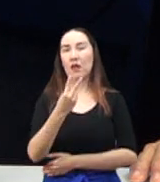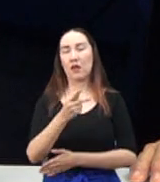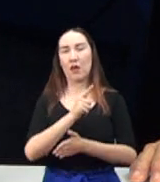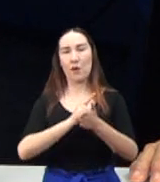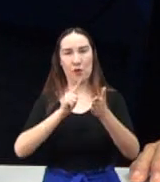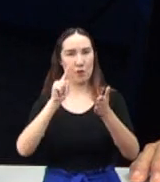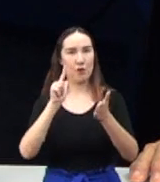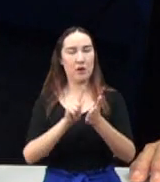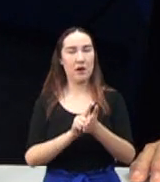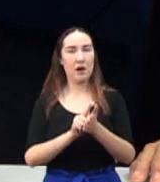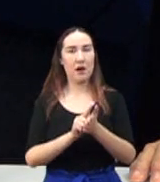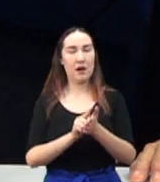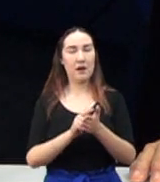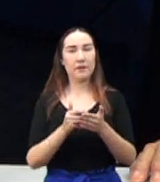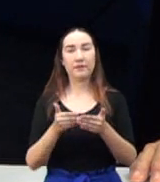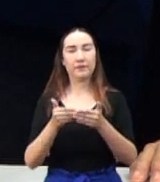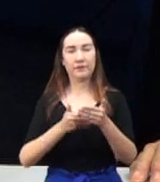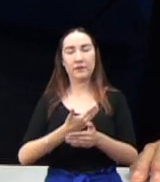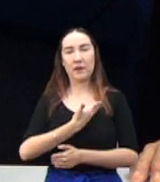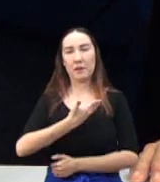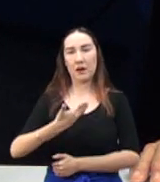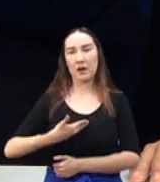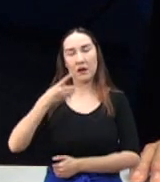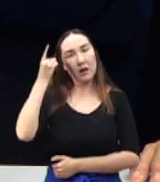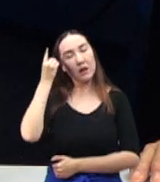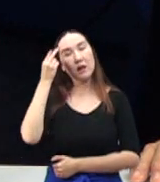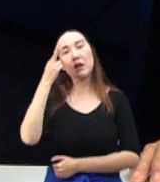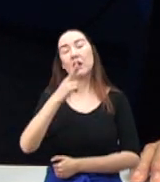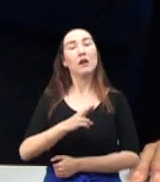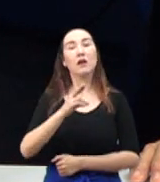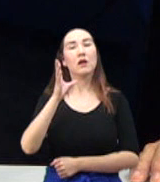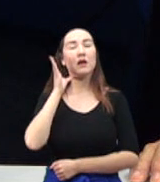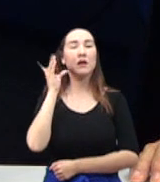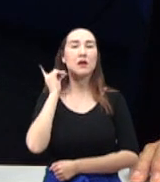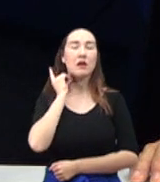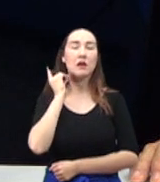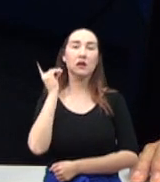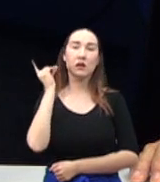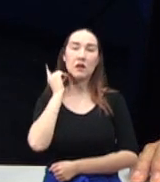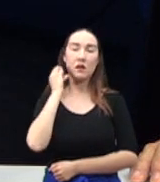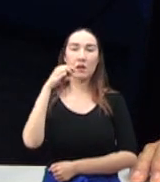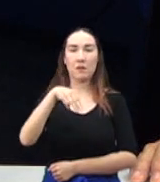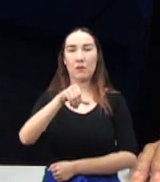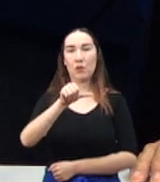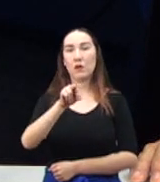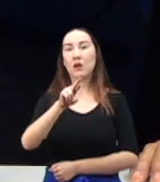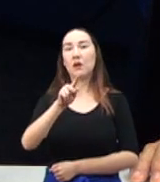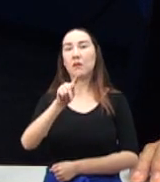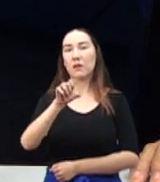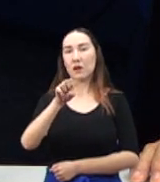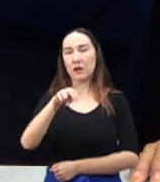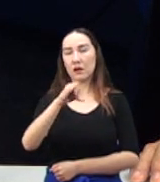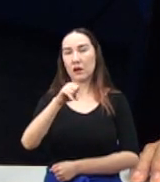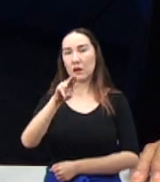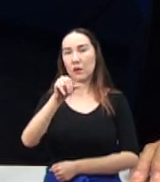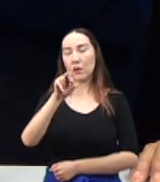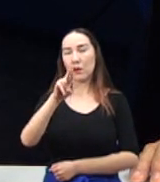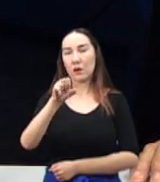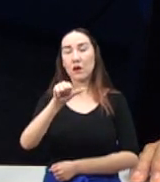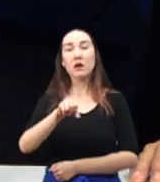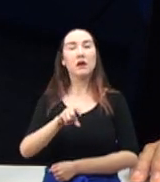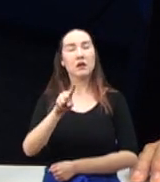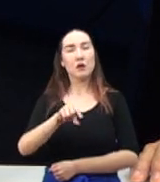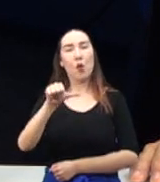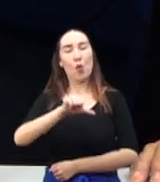En ese momento, presidente de la directiva del Congreso del Estado, el diputado Martín Juárez Córdoba, quien nos acompaña. Diputado, te